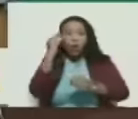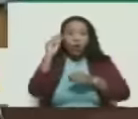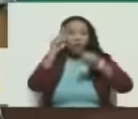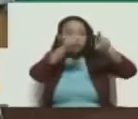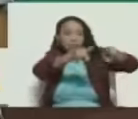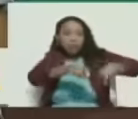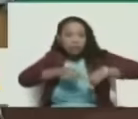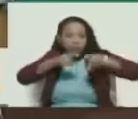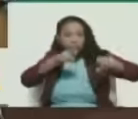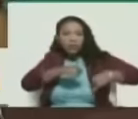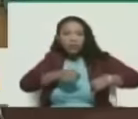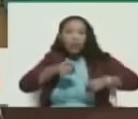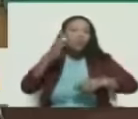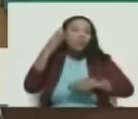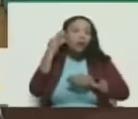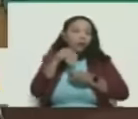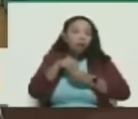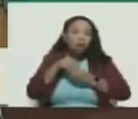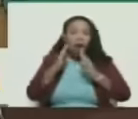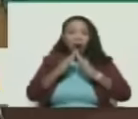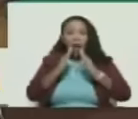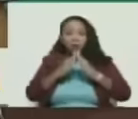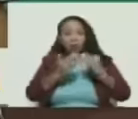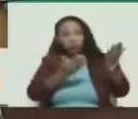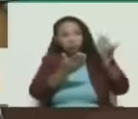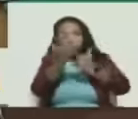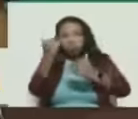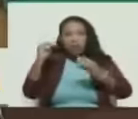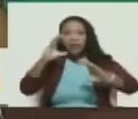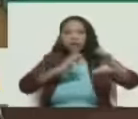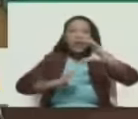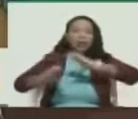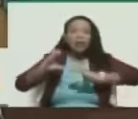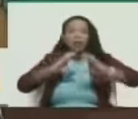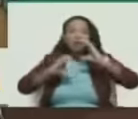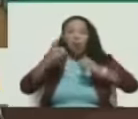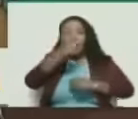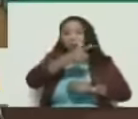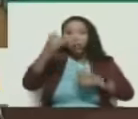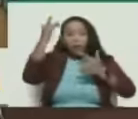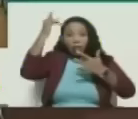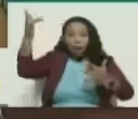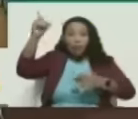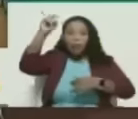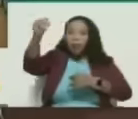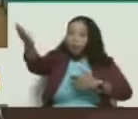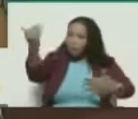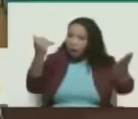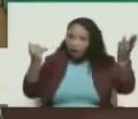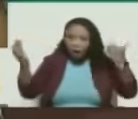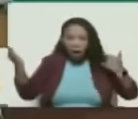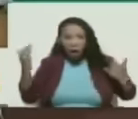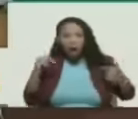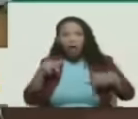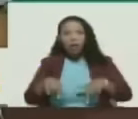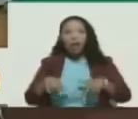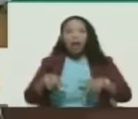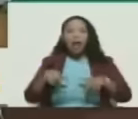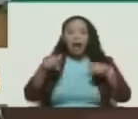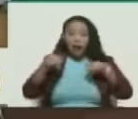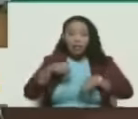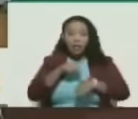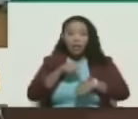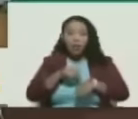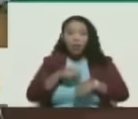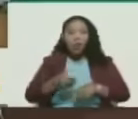campesinos, a las amas de casa, a los científicos, a los intelectuales, a todas y a todos. llegó el momento de la unidad nacional para